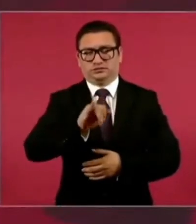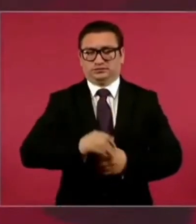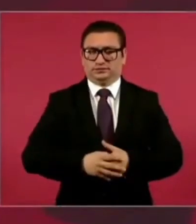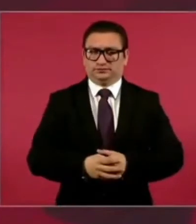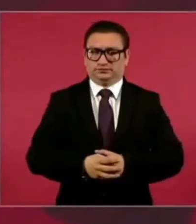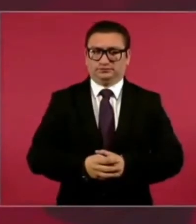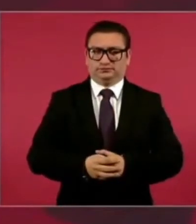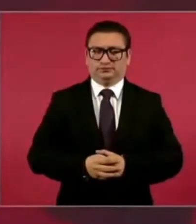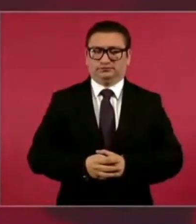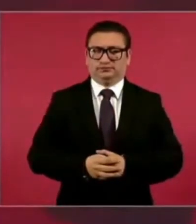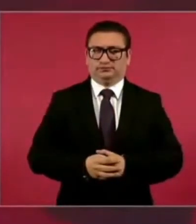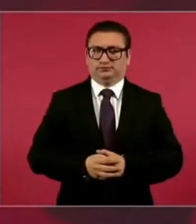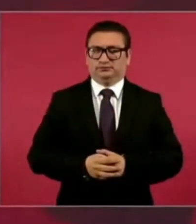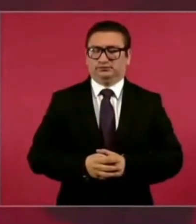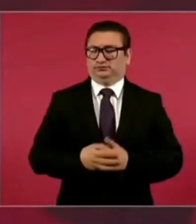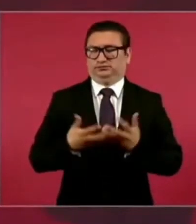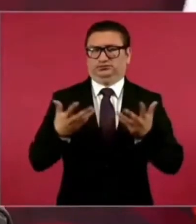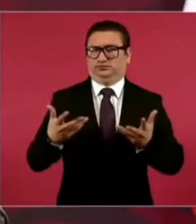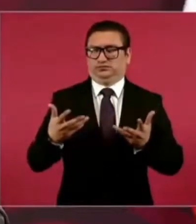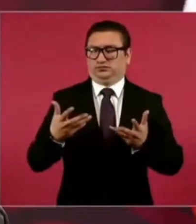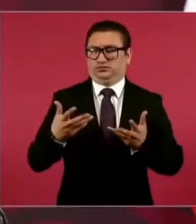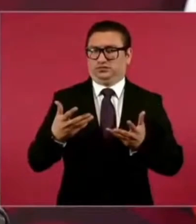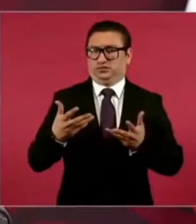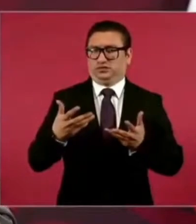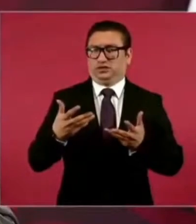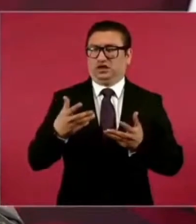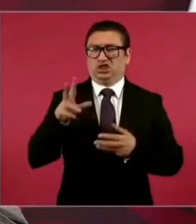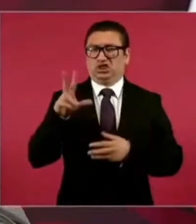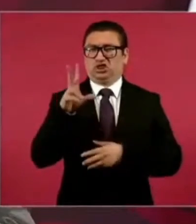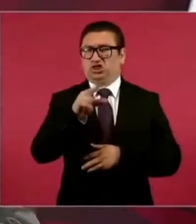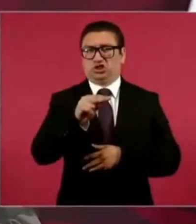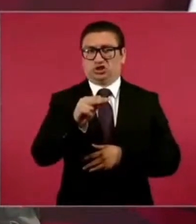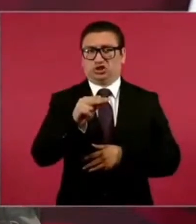Es decir, no hubo votos en contra,